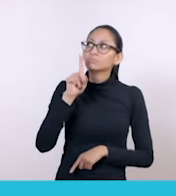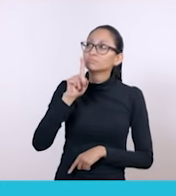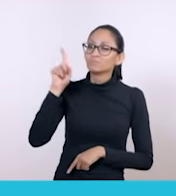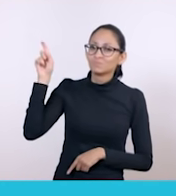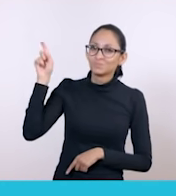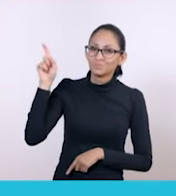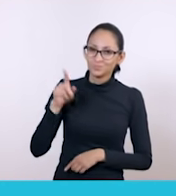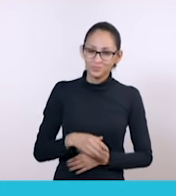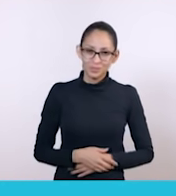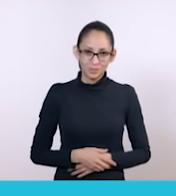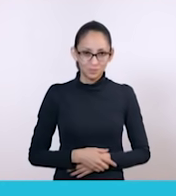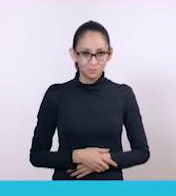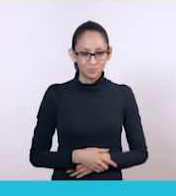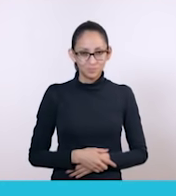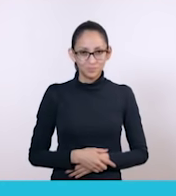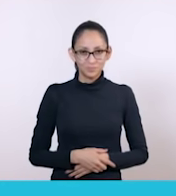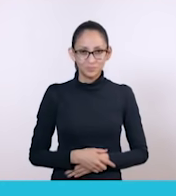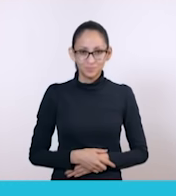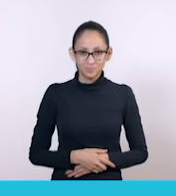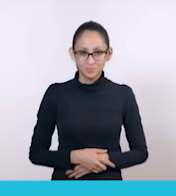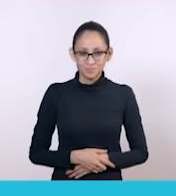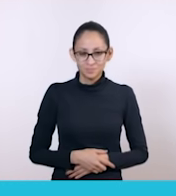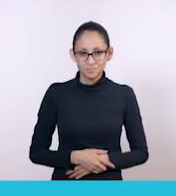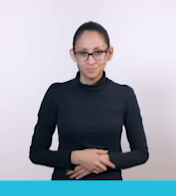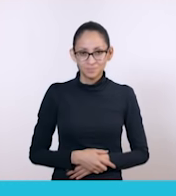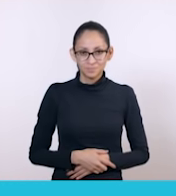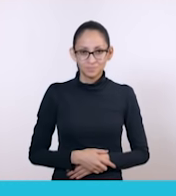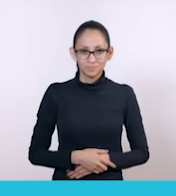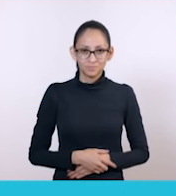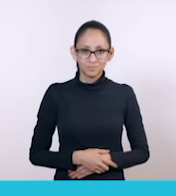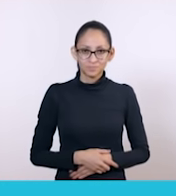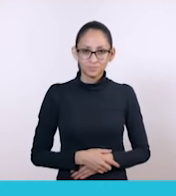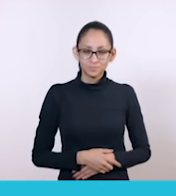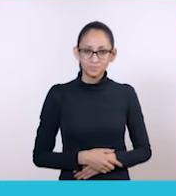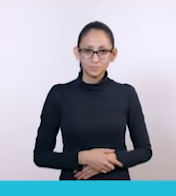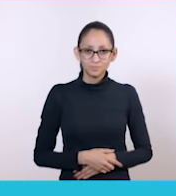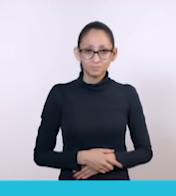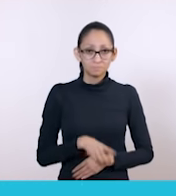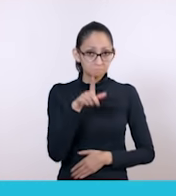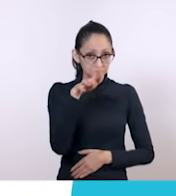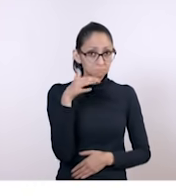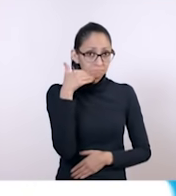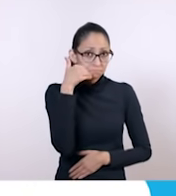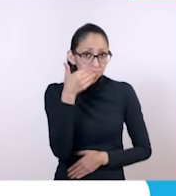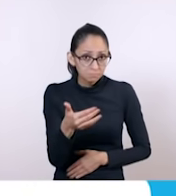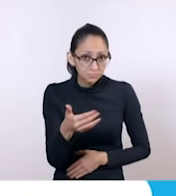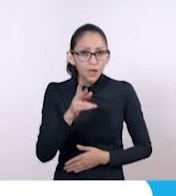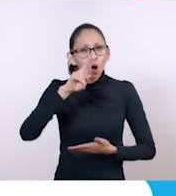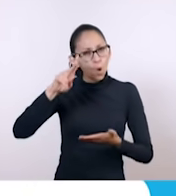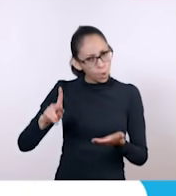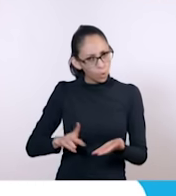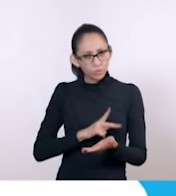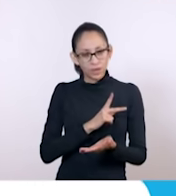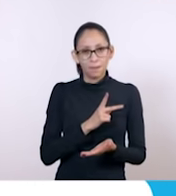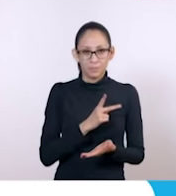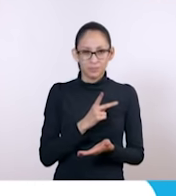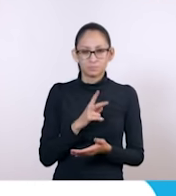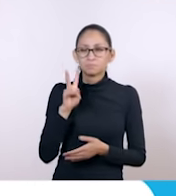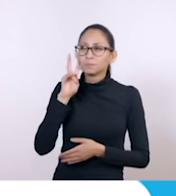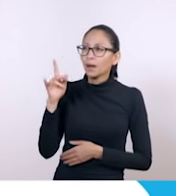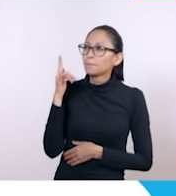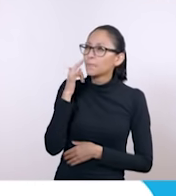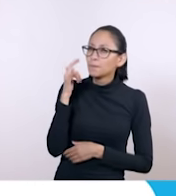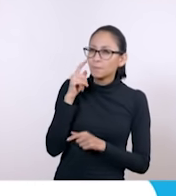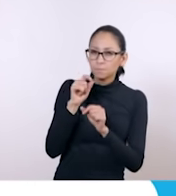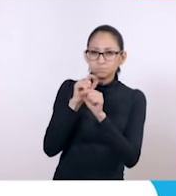conaliteg.cep.gov.mx. Si quieres volver a ver los programas